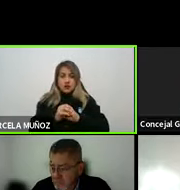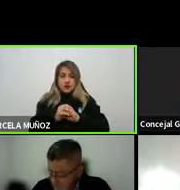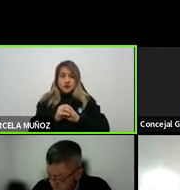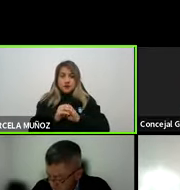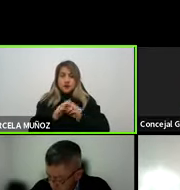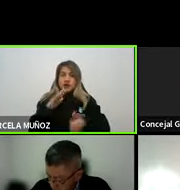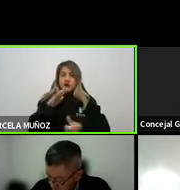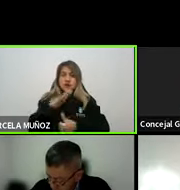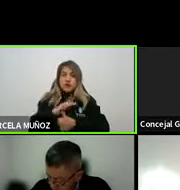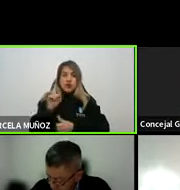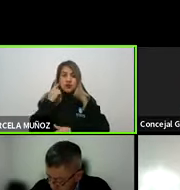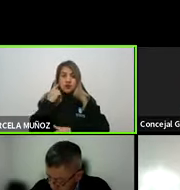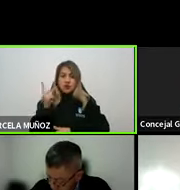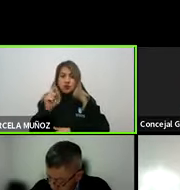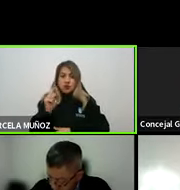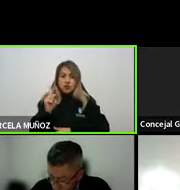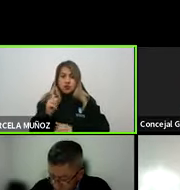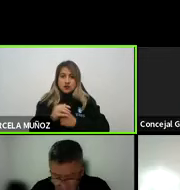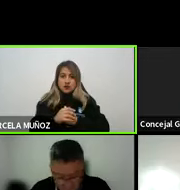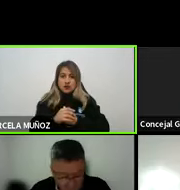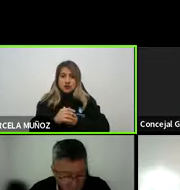Concejal, no se le escuchó.